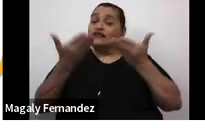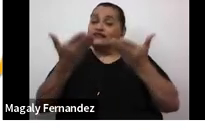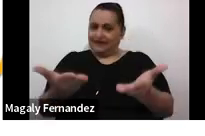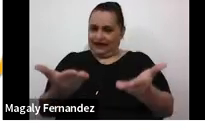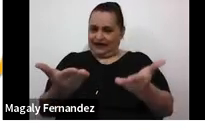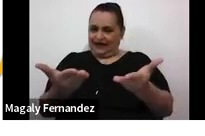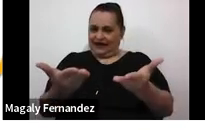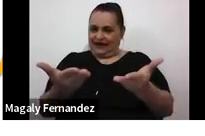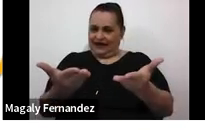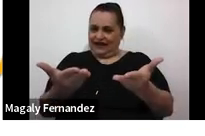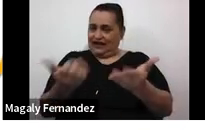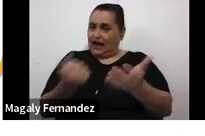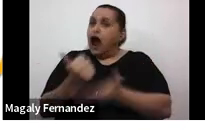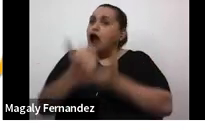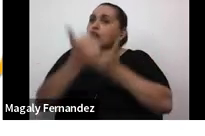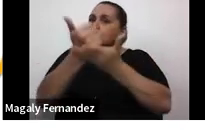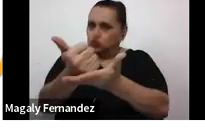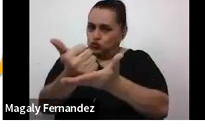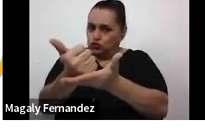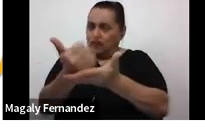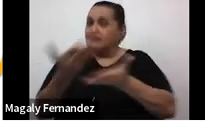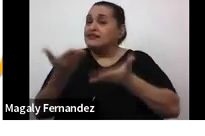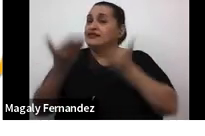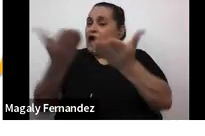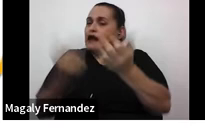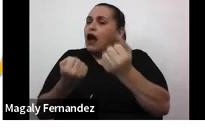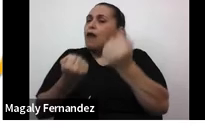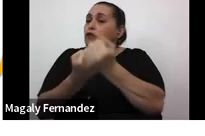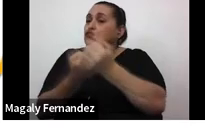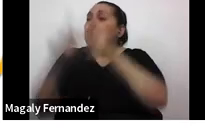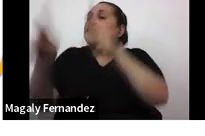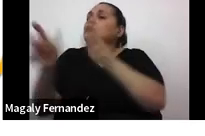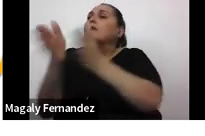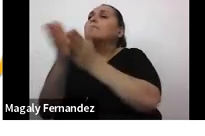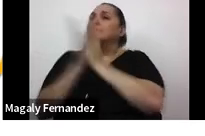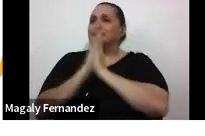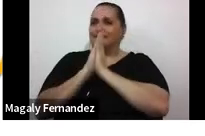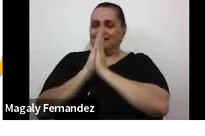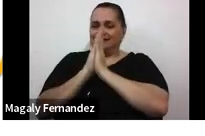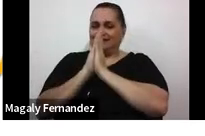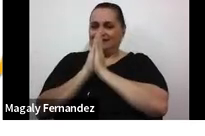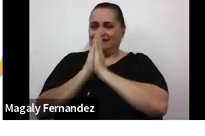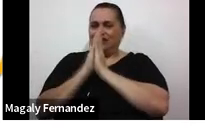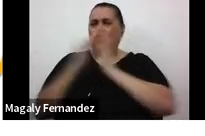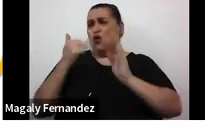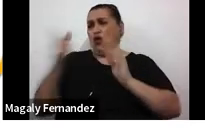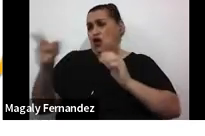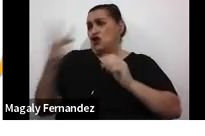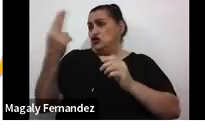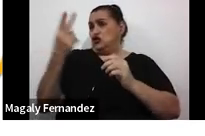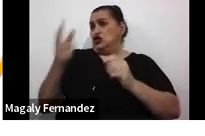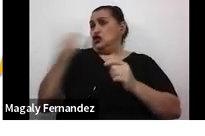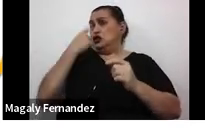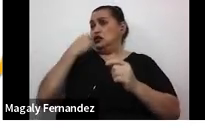ofrecer a colaboración y brindar apoyo cuando se lo soliciten y tampoco enojarnos y nos dicen que no